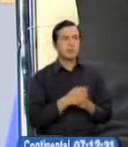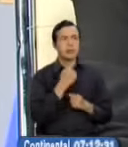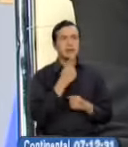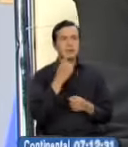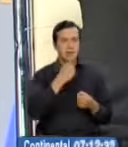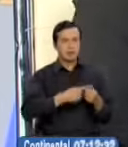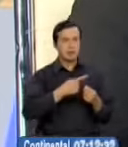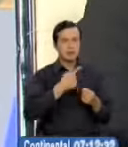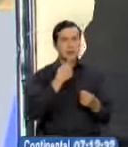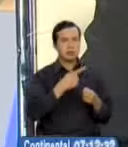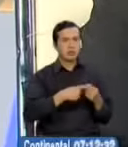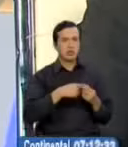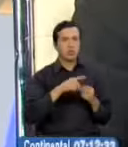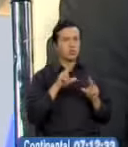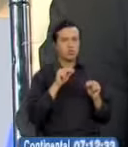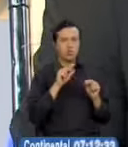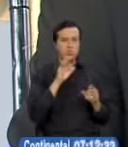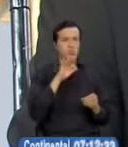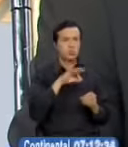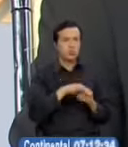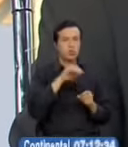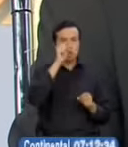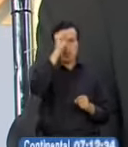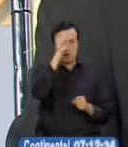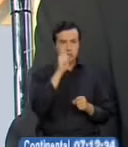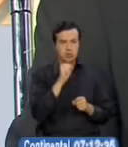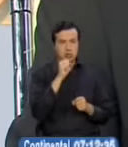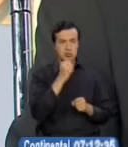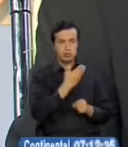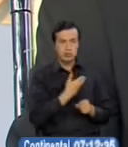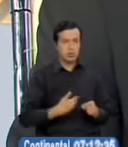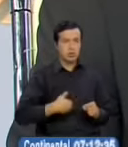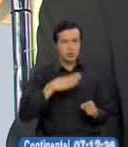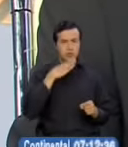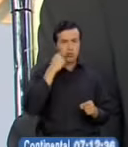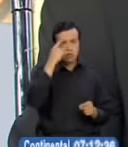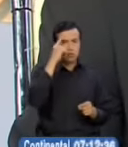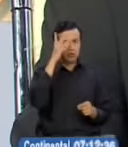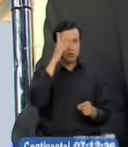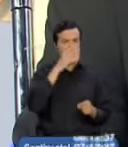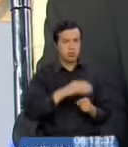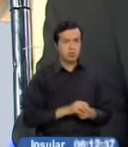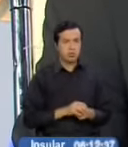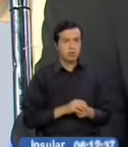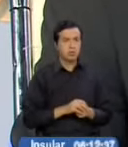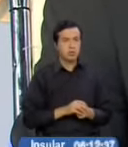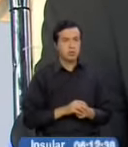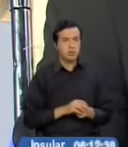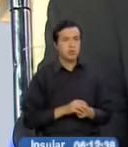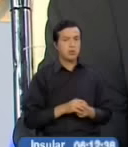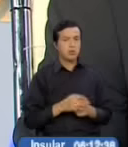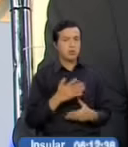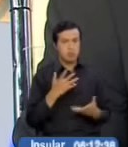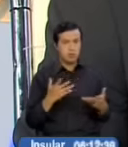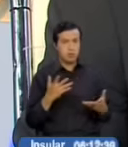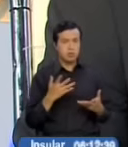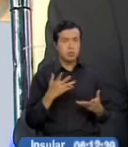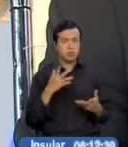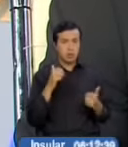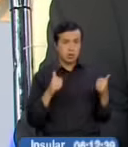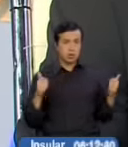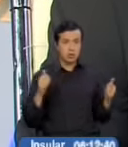Quito, que dice que no está dispuesta a votar por Correa, pero Correa no es el candidato. ¿Esa votación la pudiese recuperar uno de